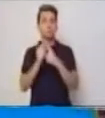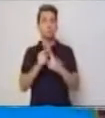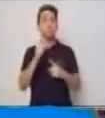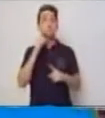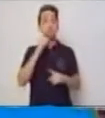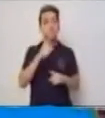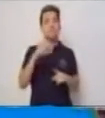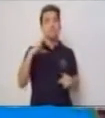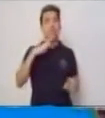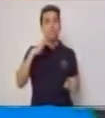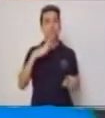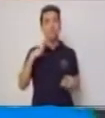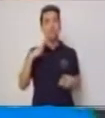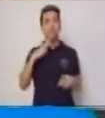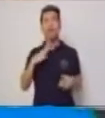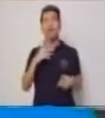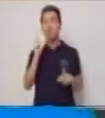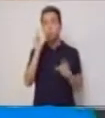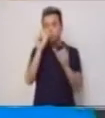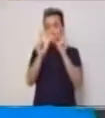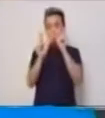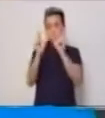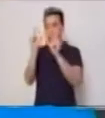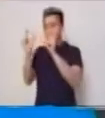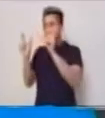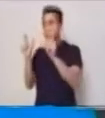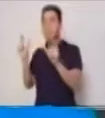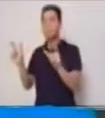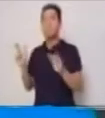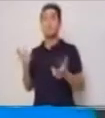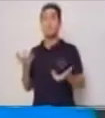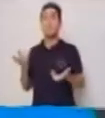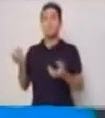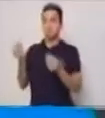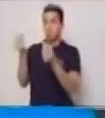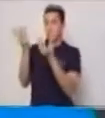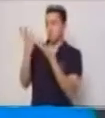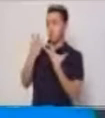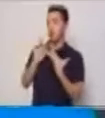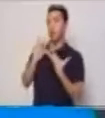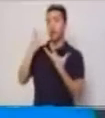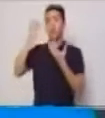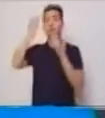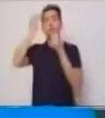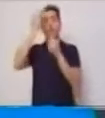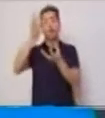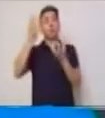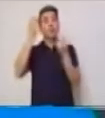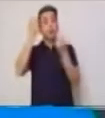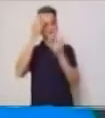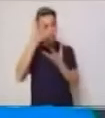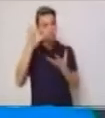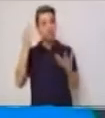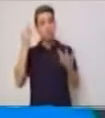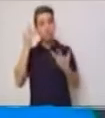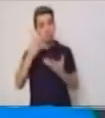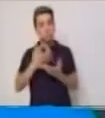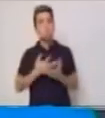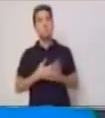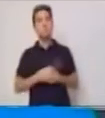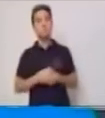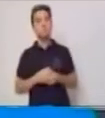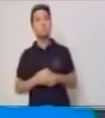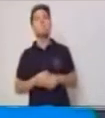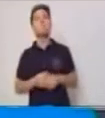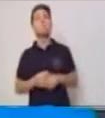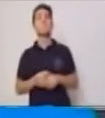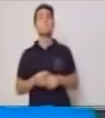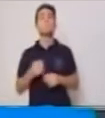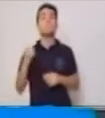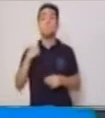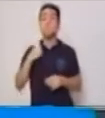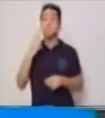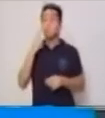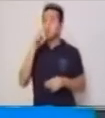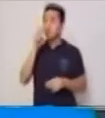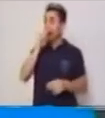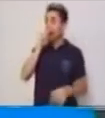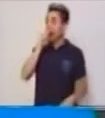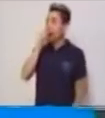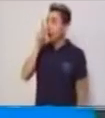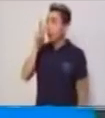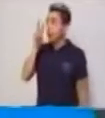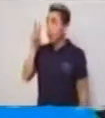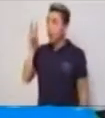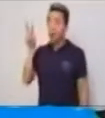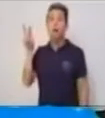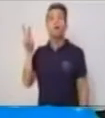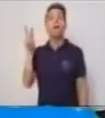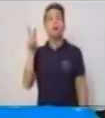unidad, nos dan una información y podemos decir que si nosotros la leemos, esta va